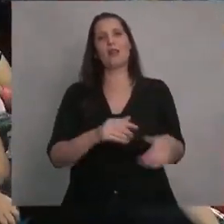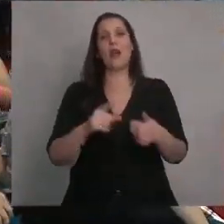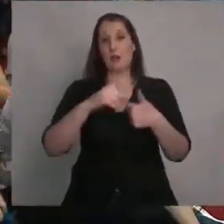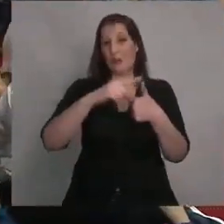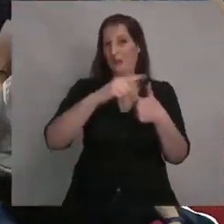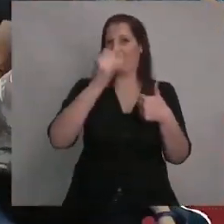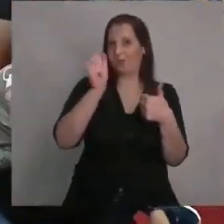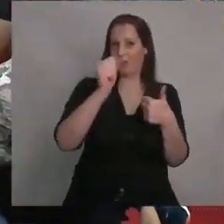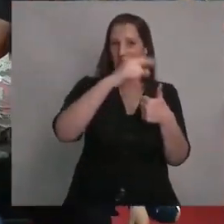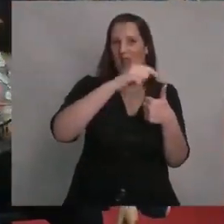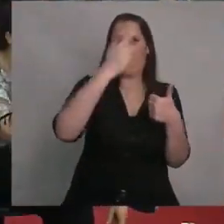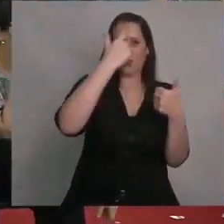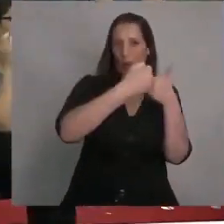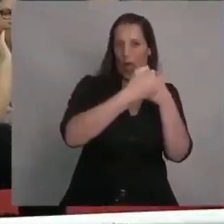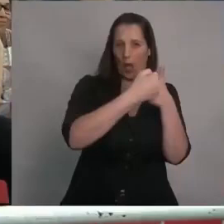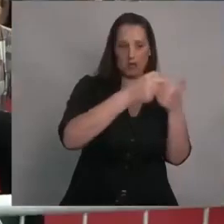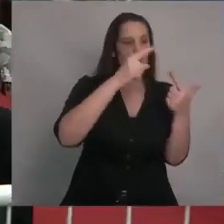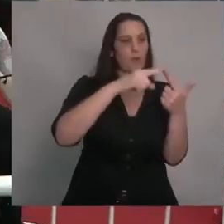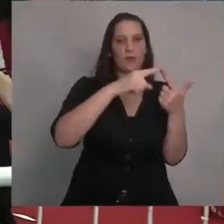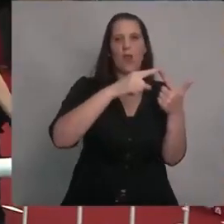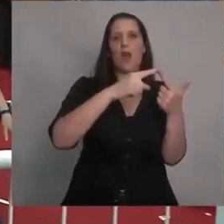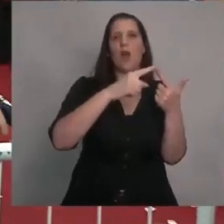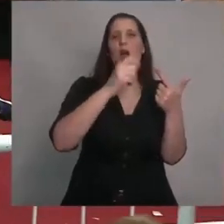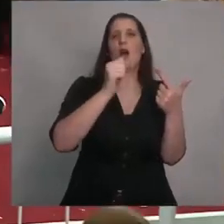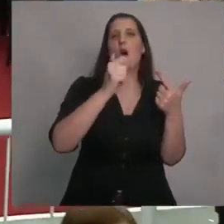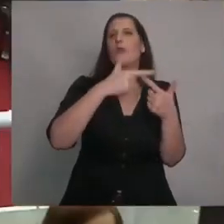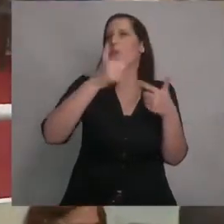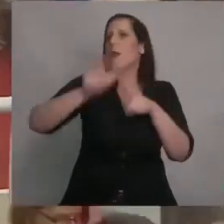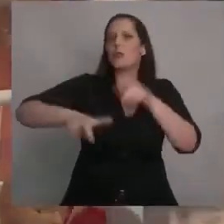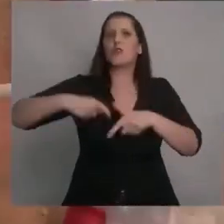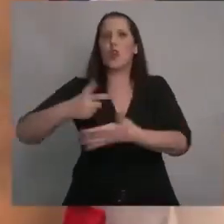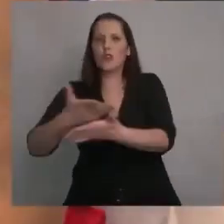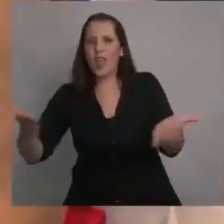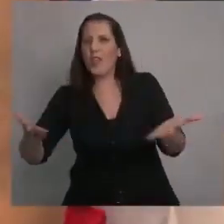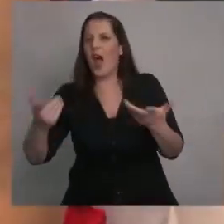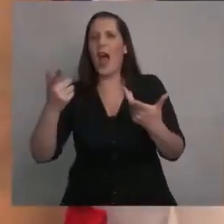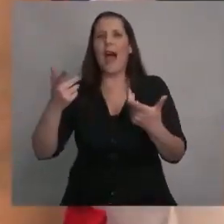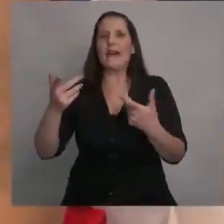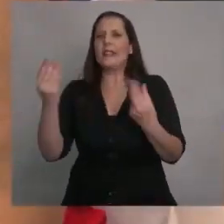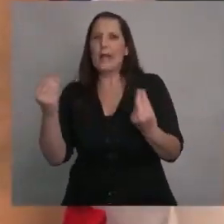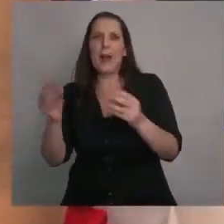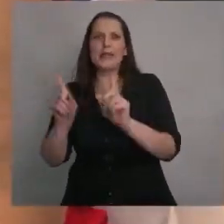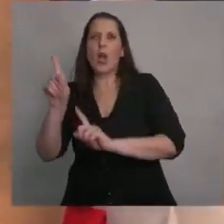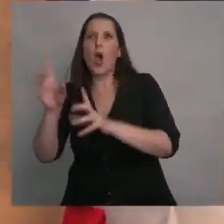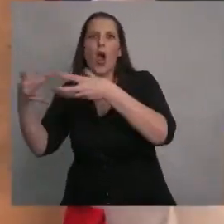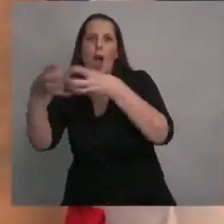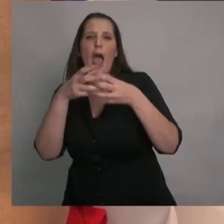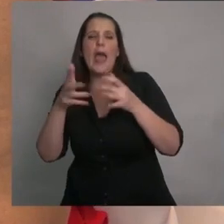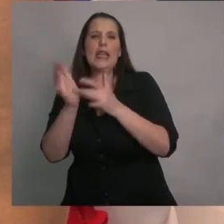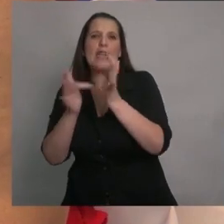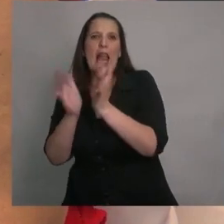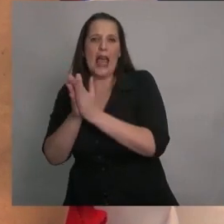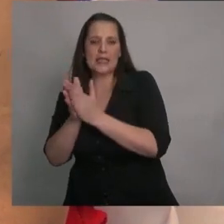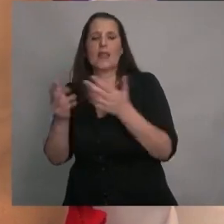crimen organizado y la adhesión irrestricta y fervorosa de las masas populares a las iglesias nuevas, a las iglesias